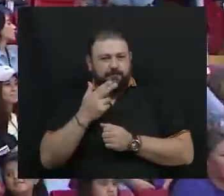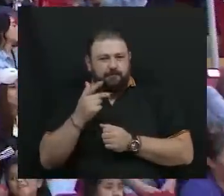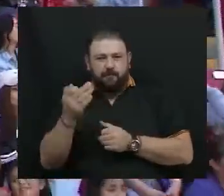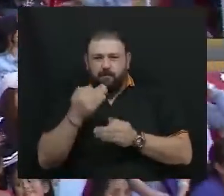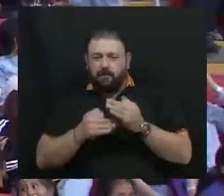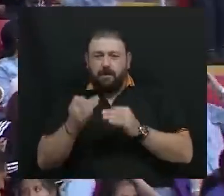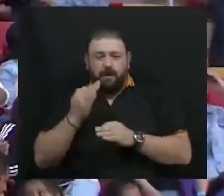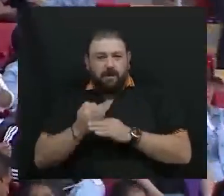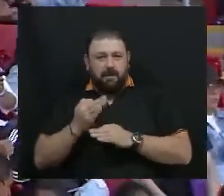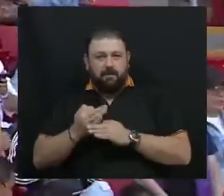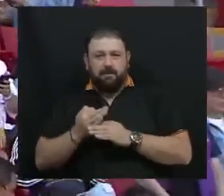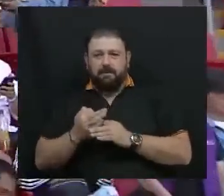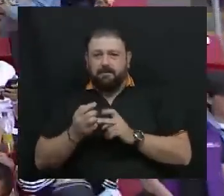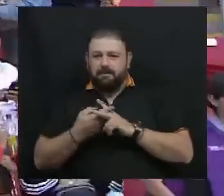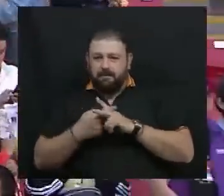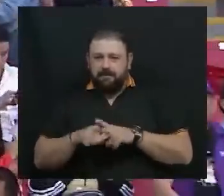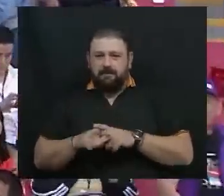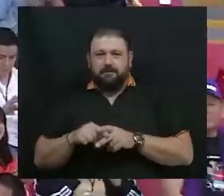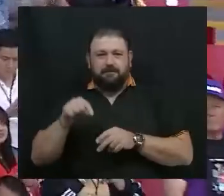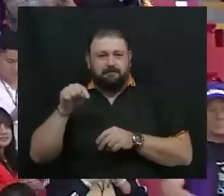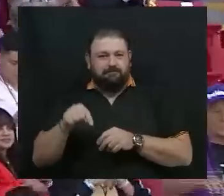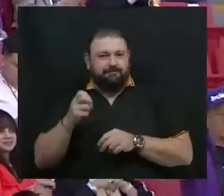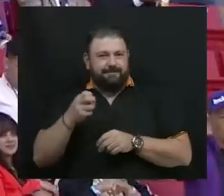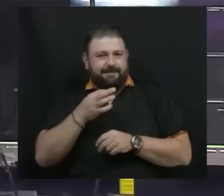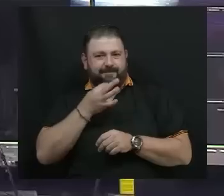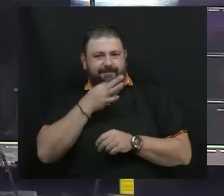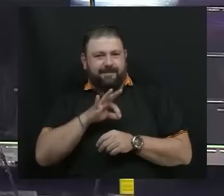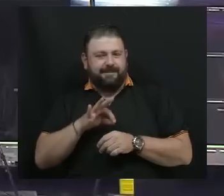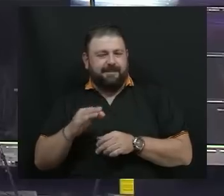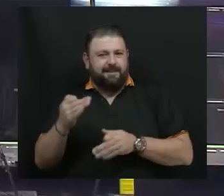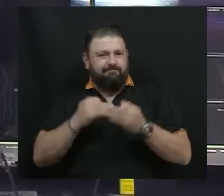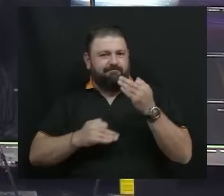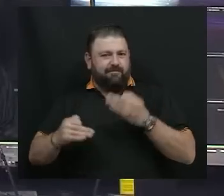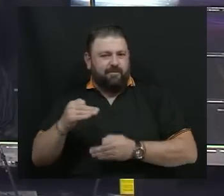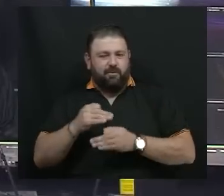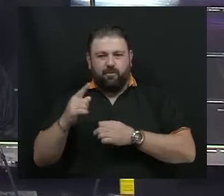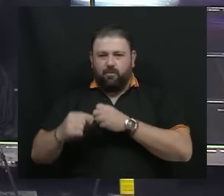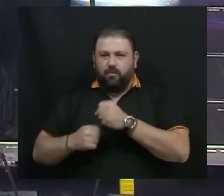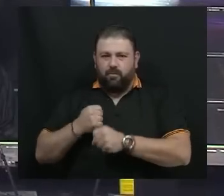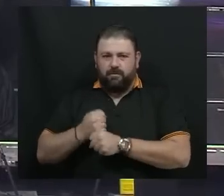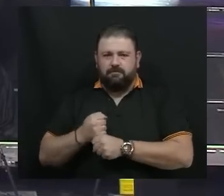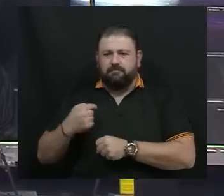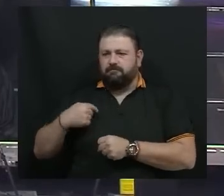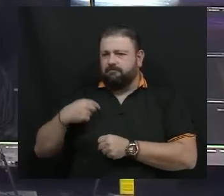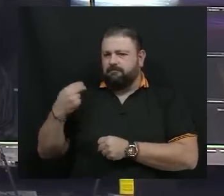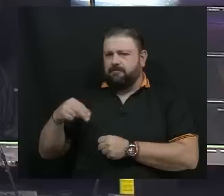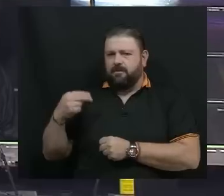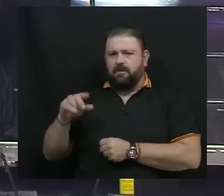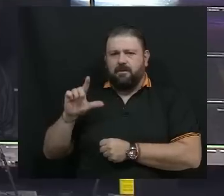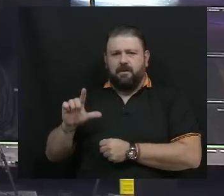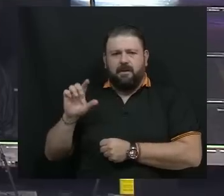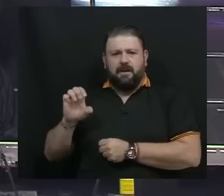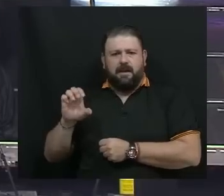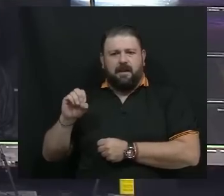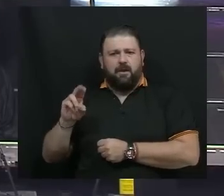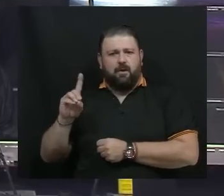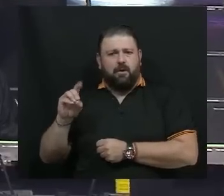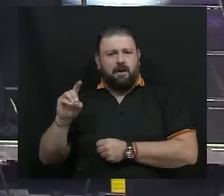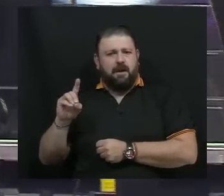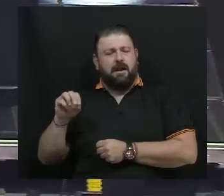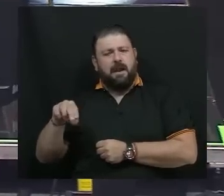hoy aquí en nuestra fiesta anual Extravaganas. Bueno, yo me llamo Leonardo Escamilla, vengo de la ciudad de Cali,